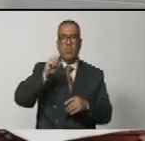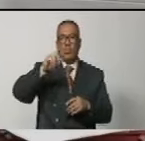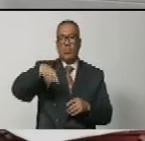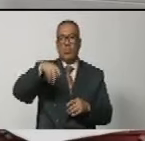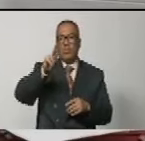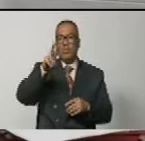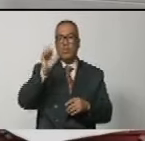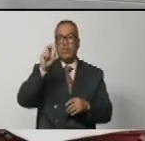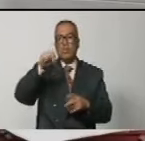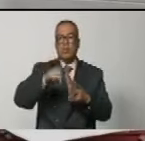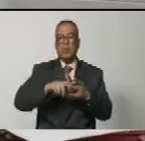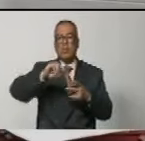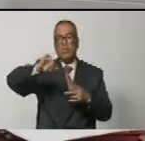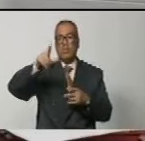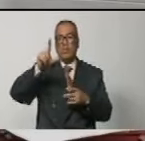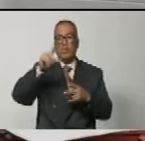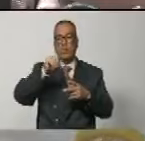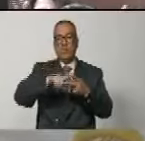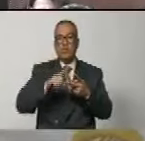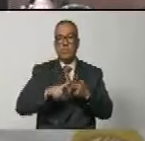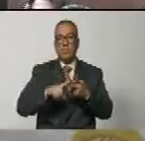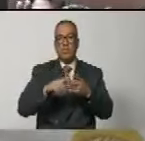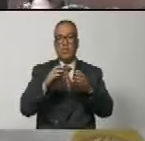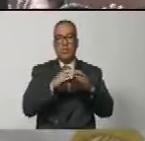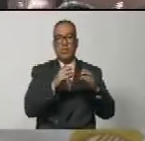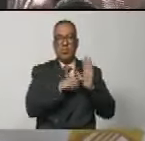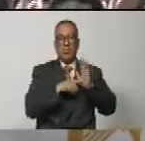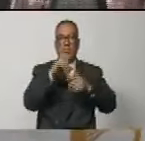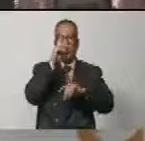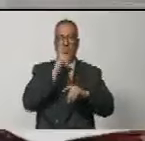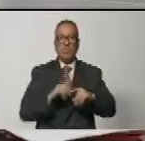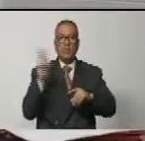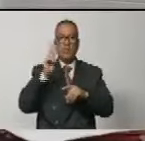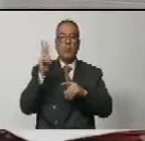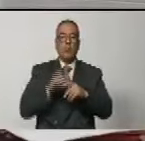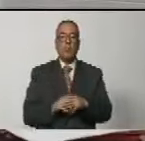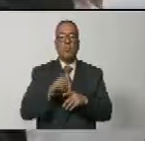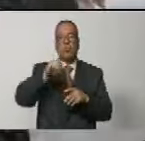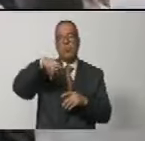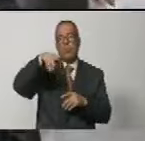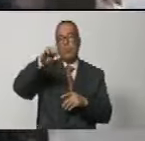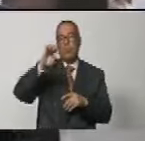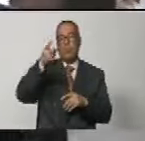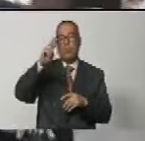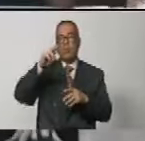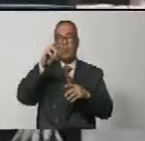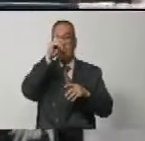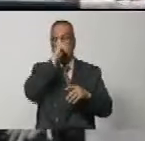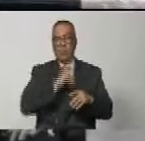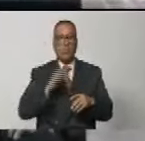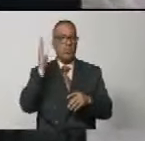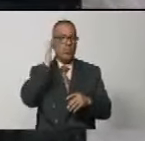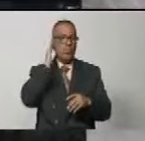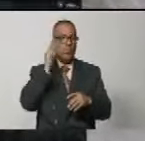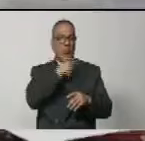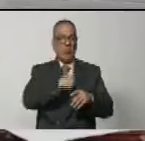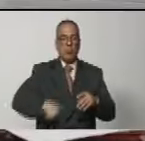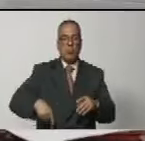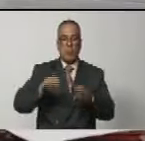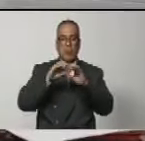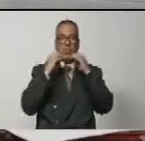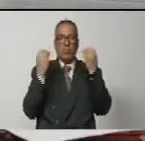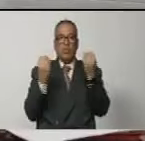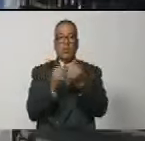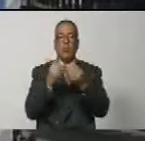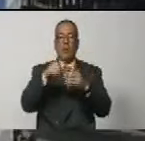CONSORVEN. Juan Rujano, presidente del Comité Paralímpico Venezolano. Pedro Poleo, discapacidad auditiva, presidente de la